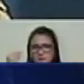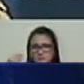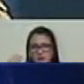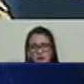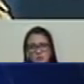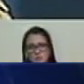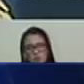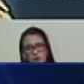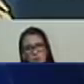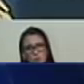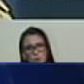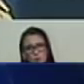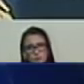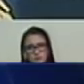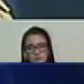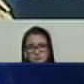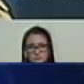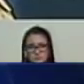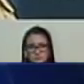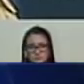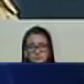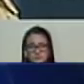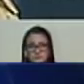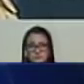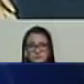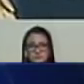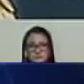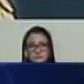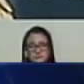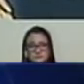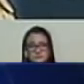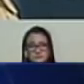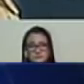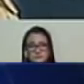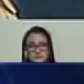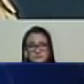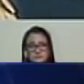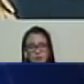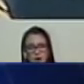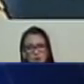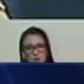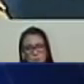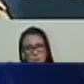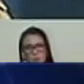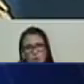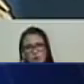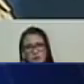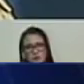tienen. 5. 3 en Zulia, 1 en Caracas, en el Liceo Fermín Toro, y 1 en Aragua.